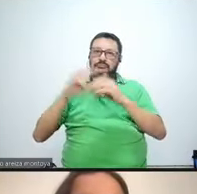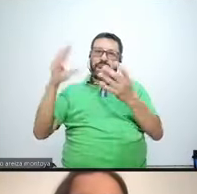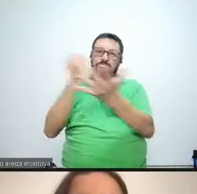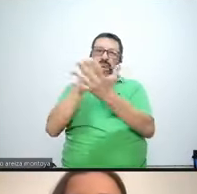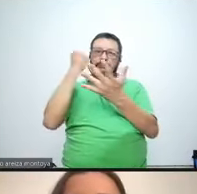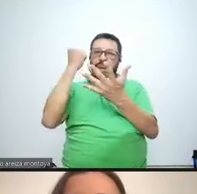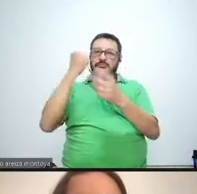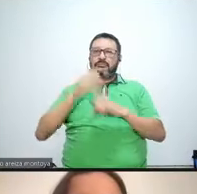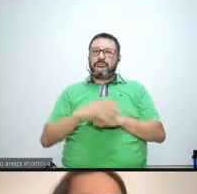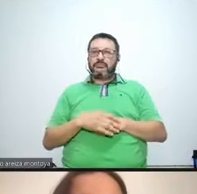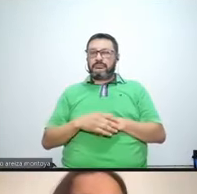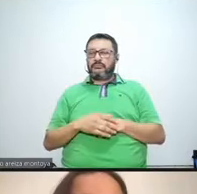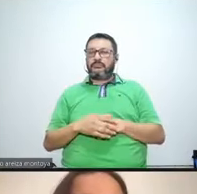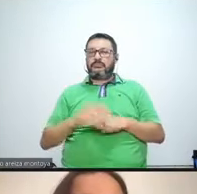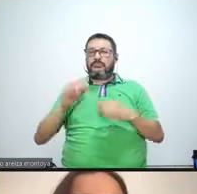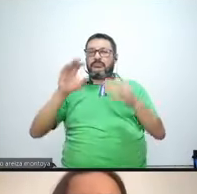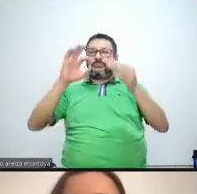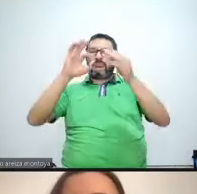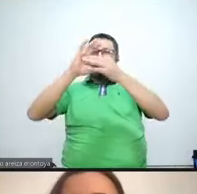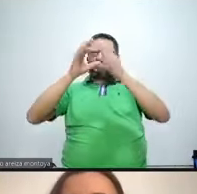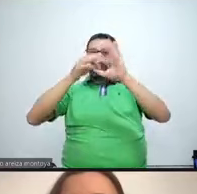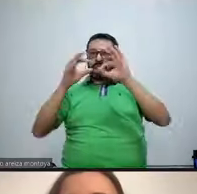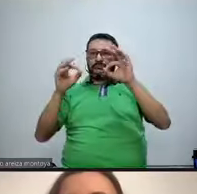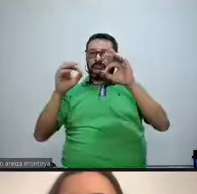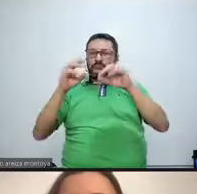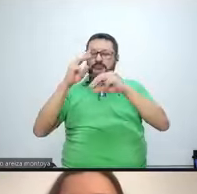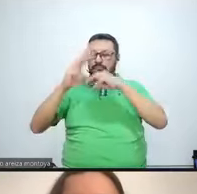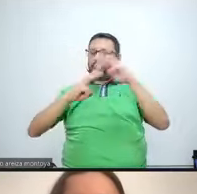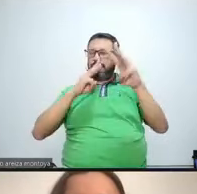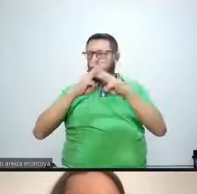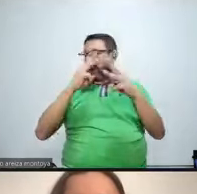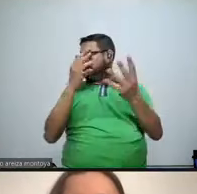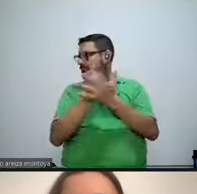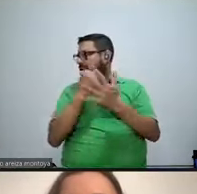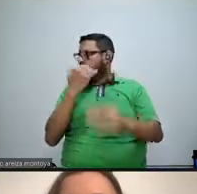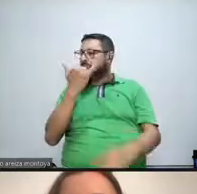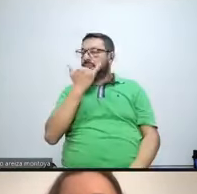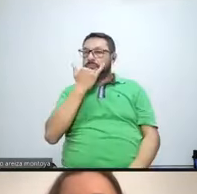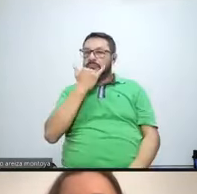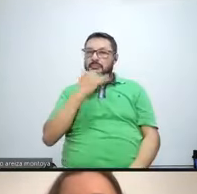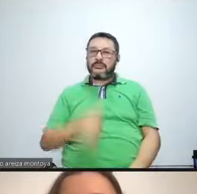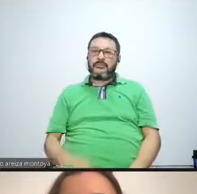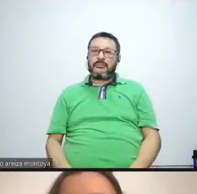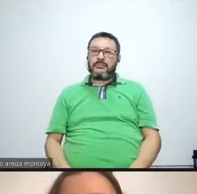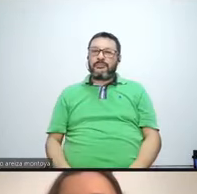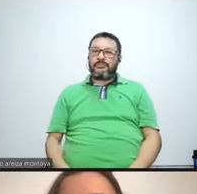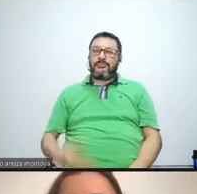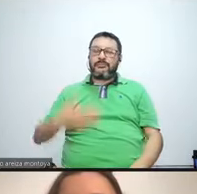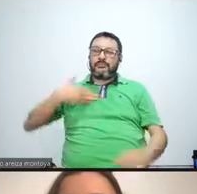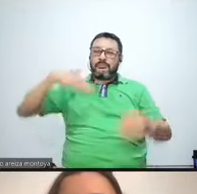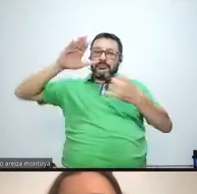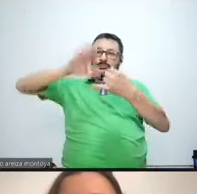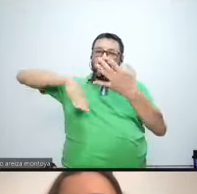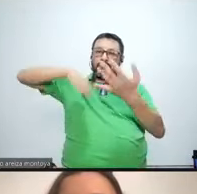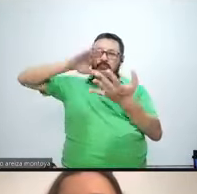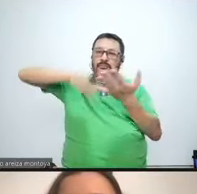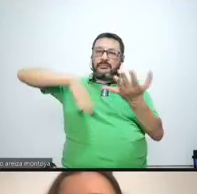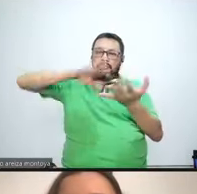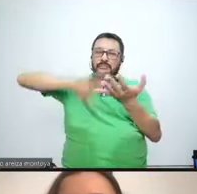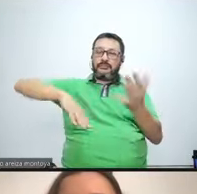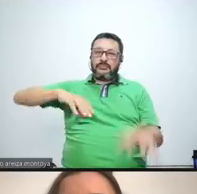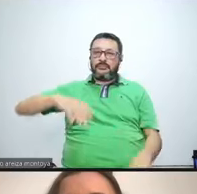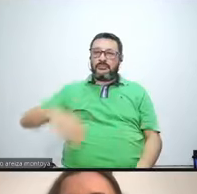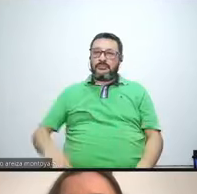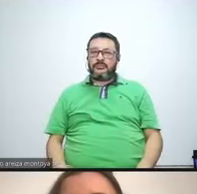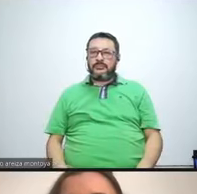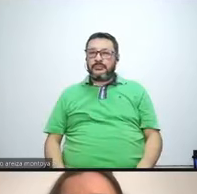equipo, mundiales y etcétera. ¿Qué pasa? Yo era la última gimnasta de la última generación que Caro